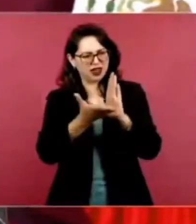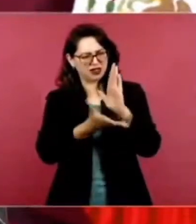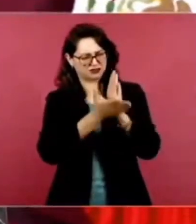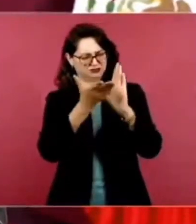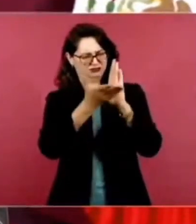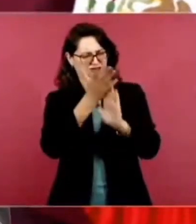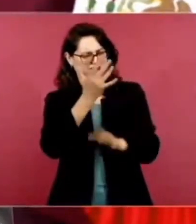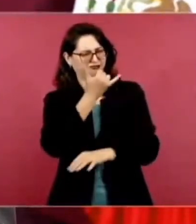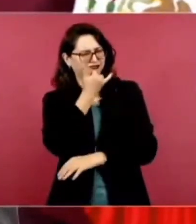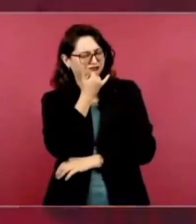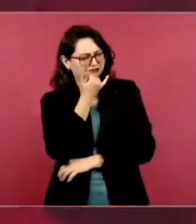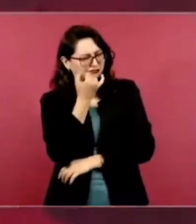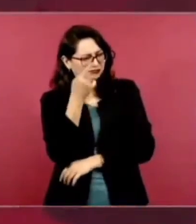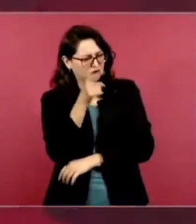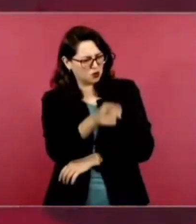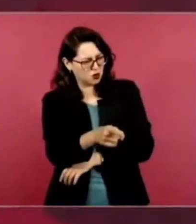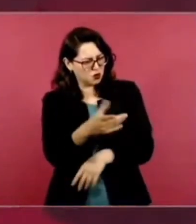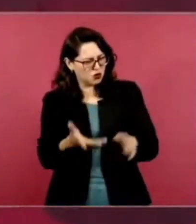Secretaría de Obra Pública.